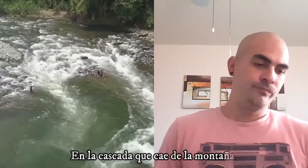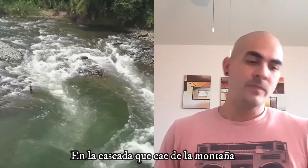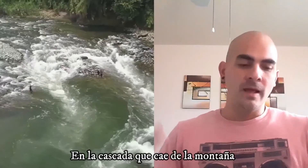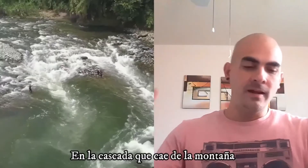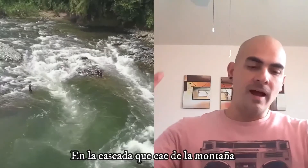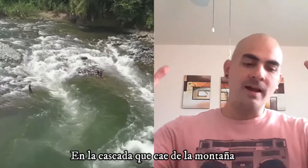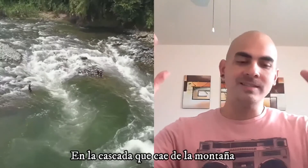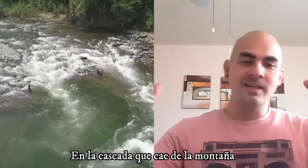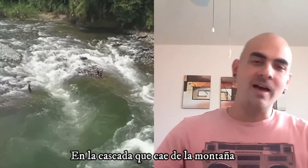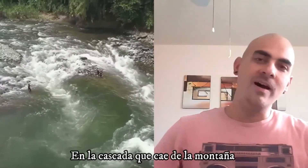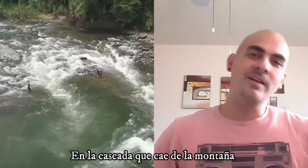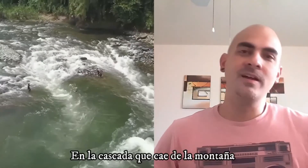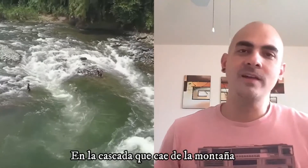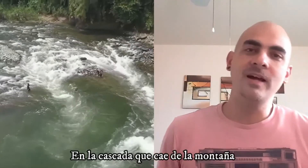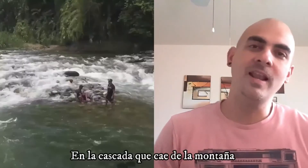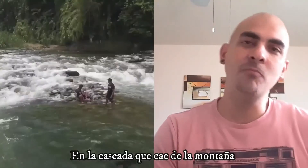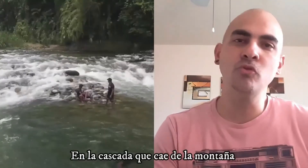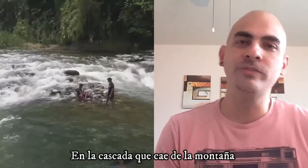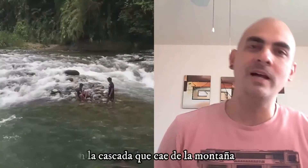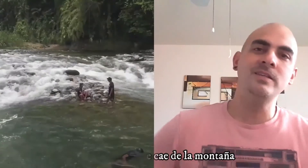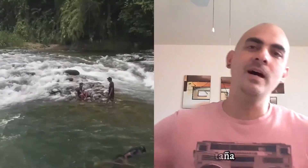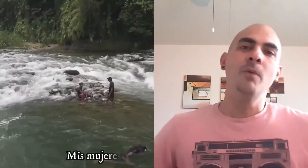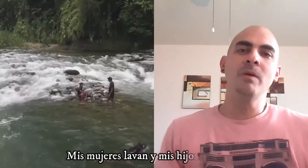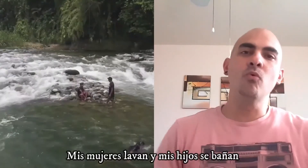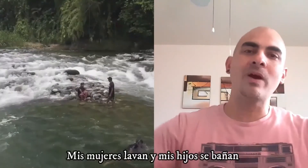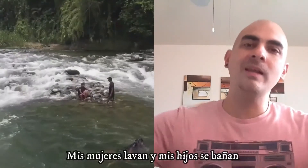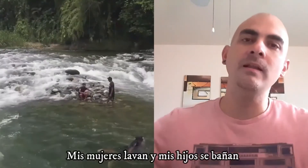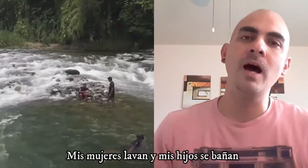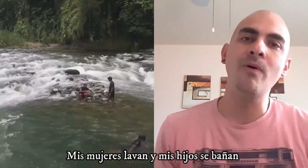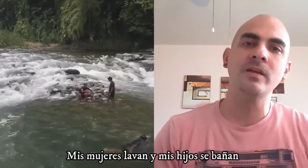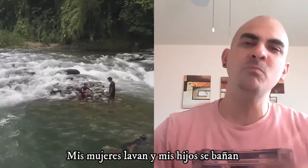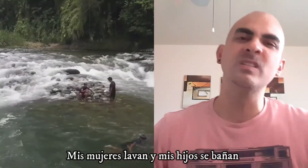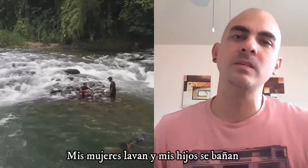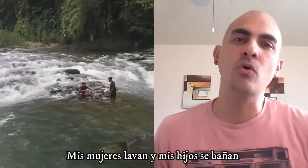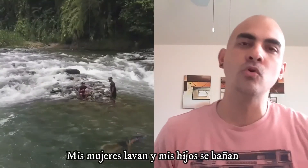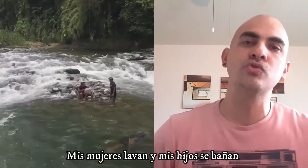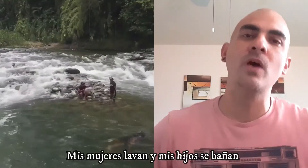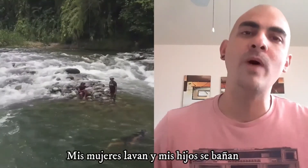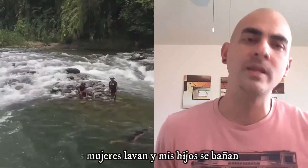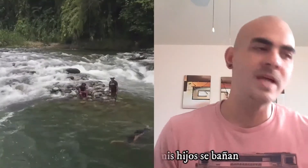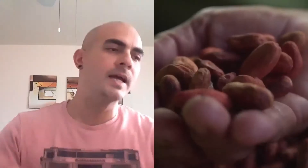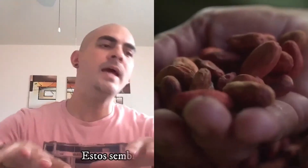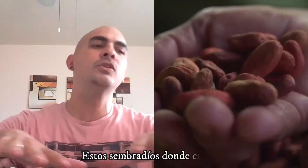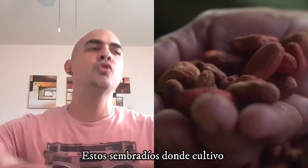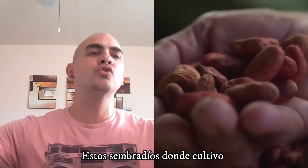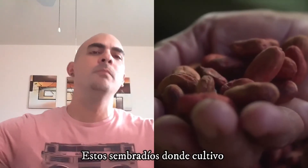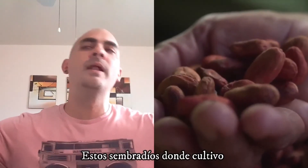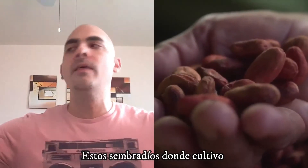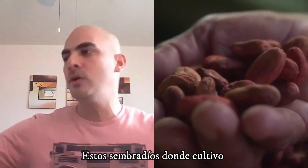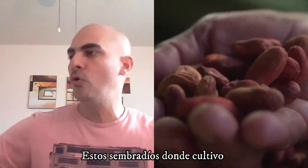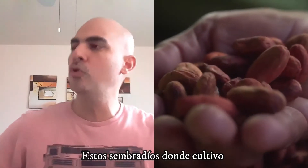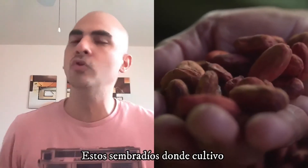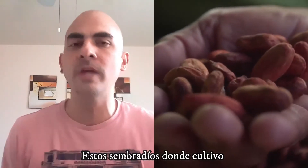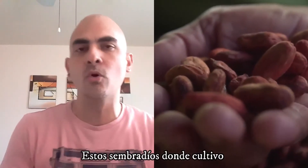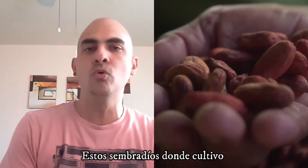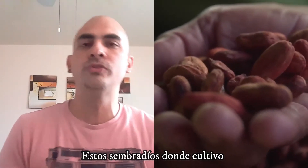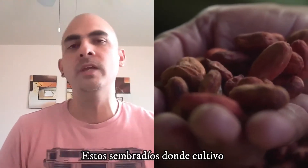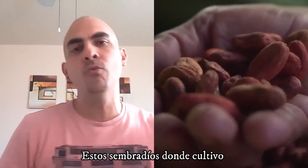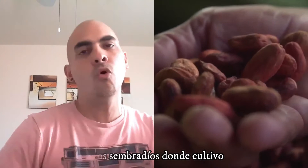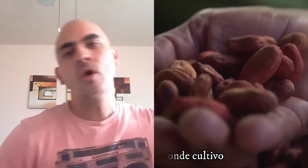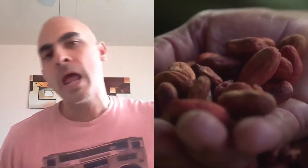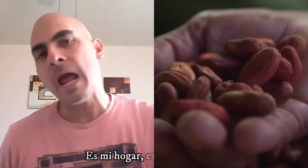estoy. En la cascada que cae de la montaña, mis mujeres lavan y mis hijos se bañan. Esto sembradío